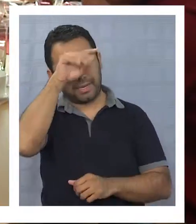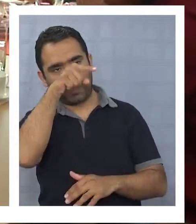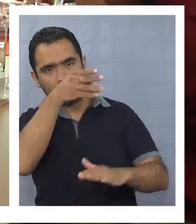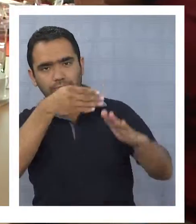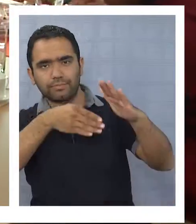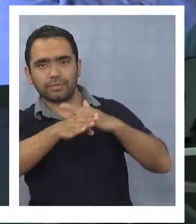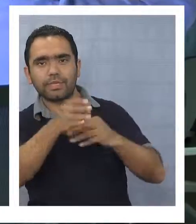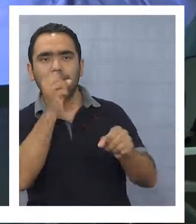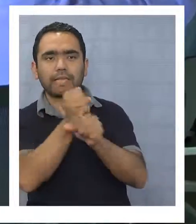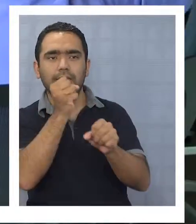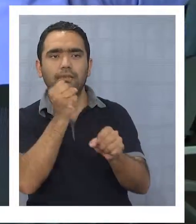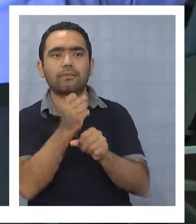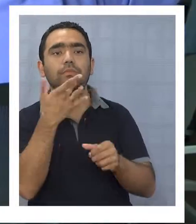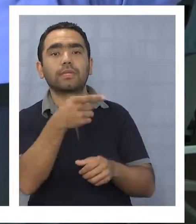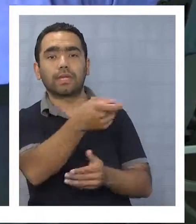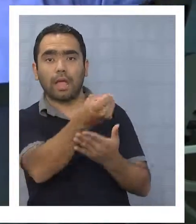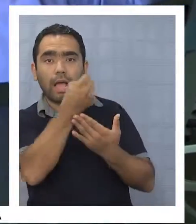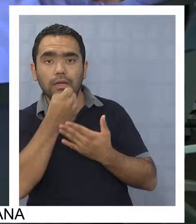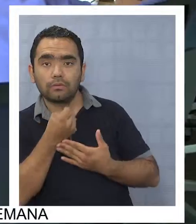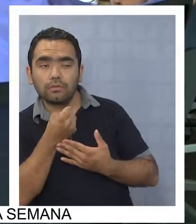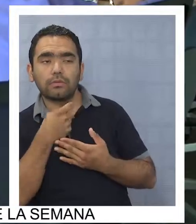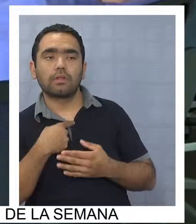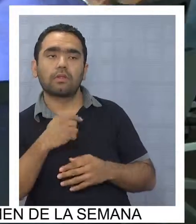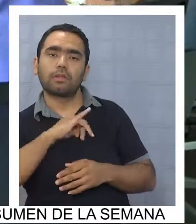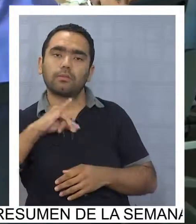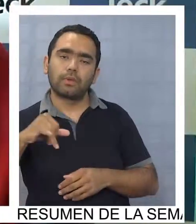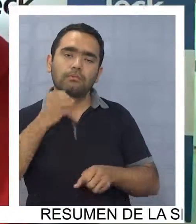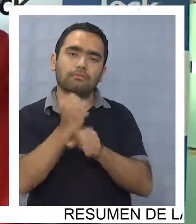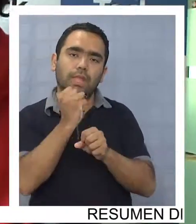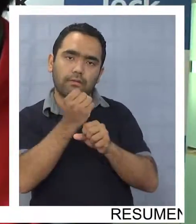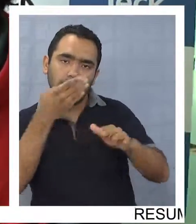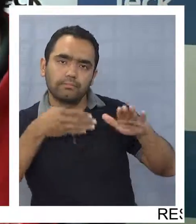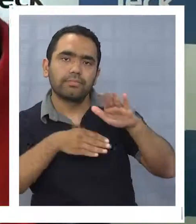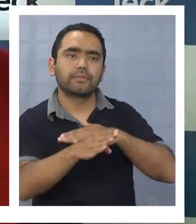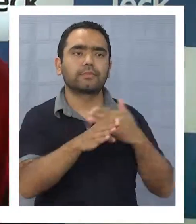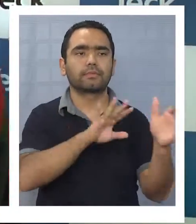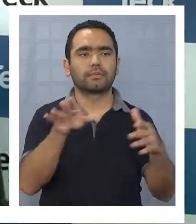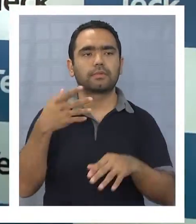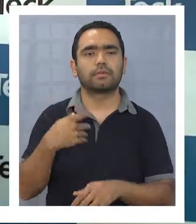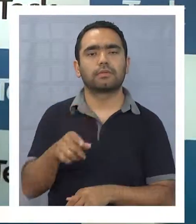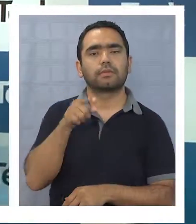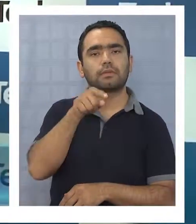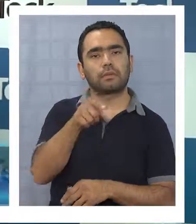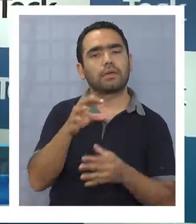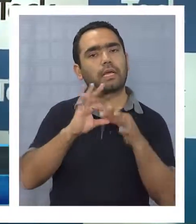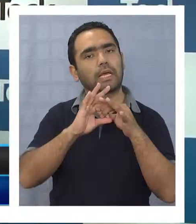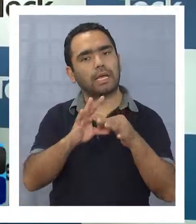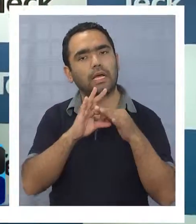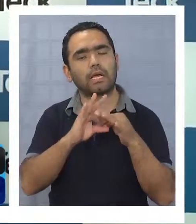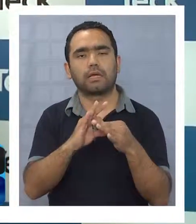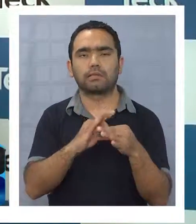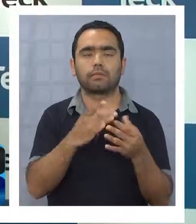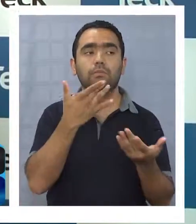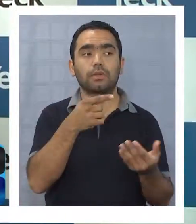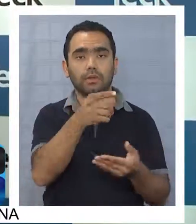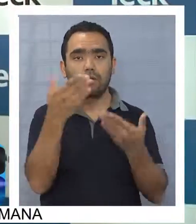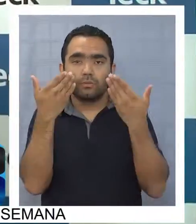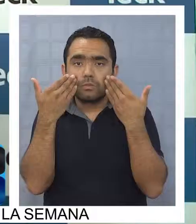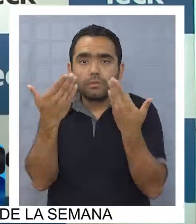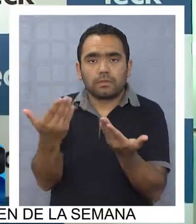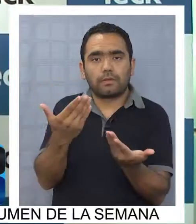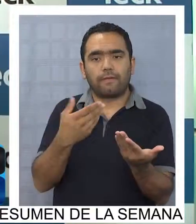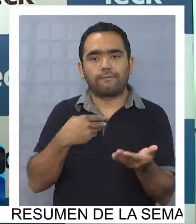mina, con el fin igual de retribuir un poco la ayuda que ellos están haciendo hacia nosotros. Estoy súper agradecido por el tema de la beca y